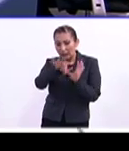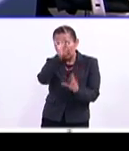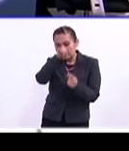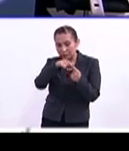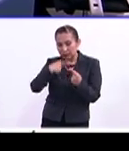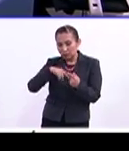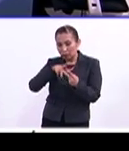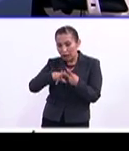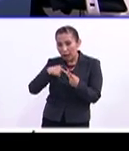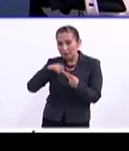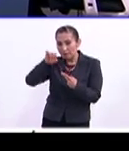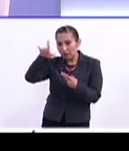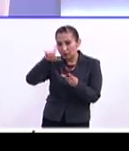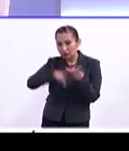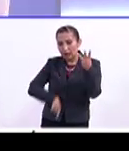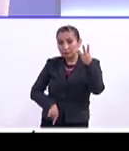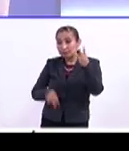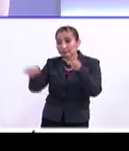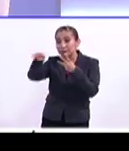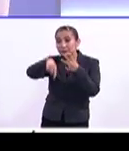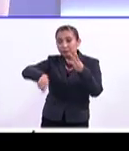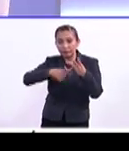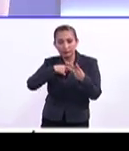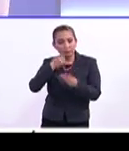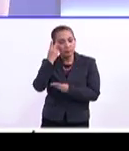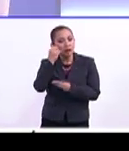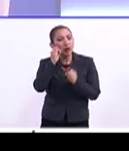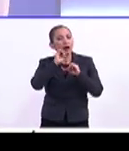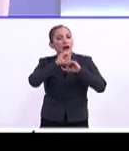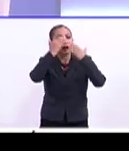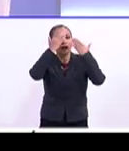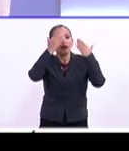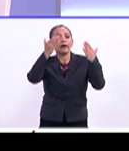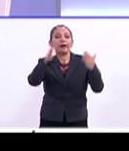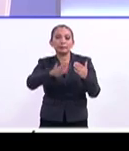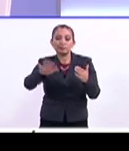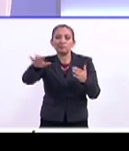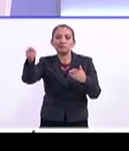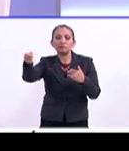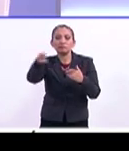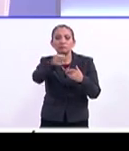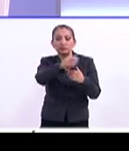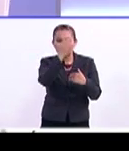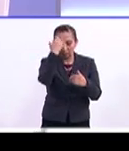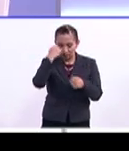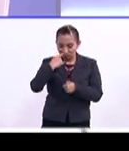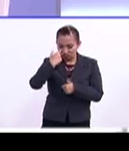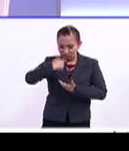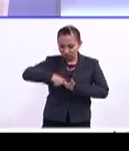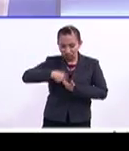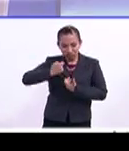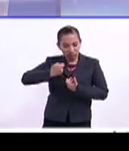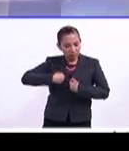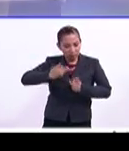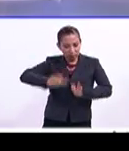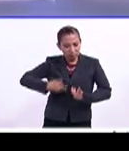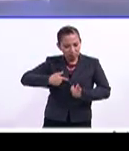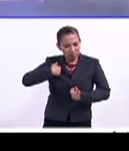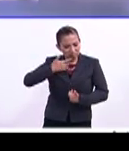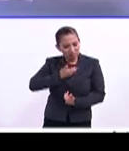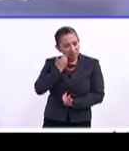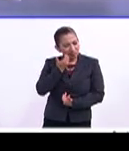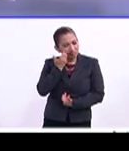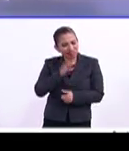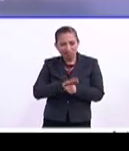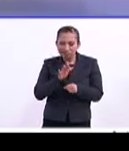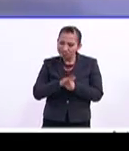lo personal, interviene lo profesional. Entonces ellos tienen que estar claros en todas estas áreas, conocerse a sí mismos, que es muy importante, y ahí, por ejemplo,